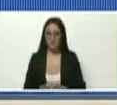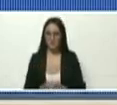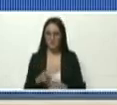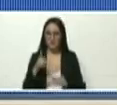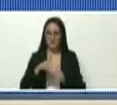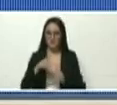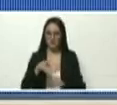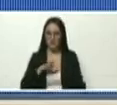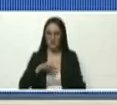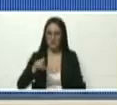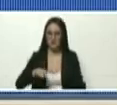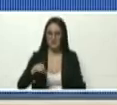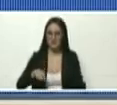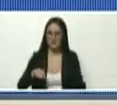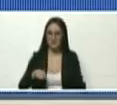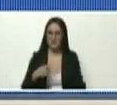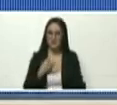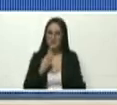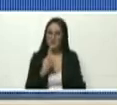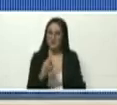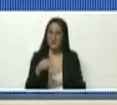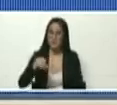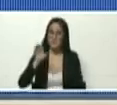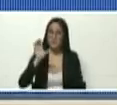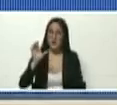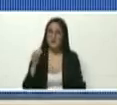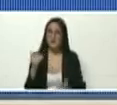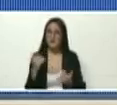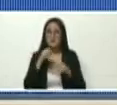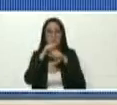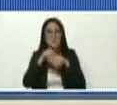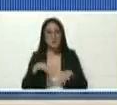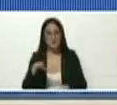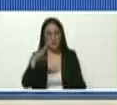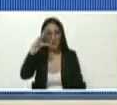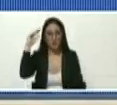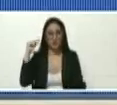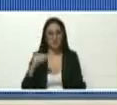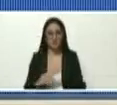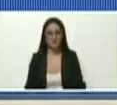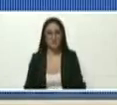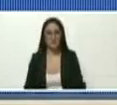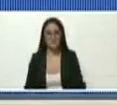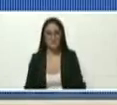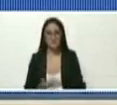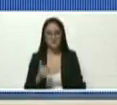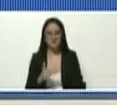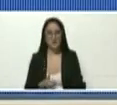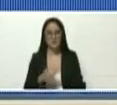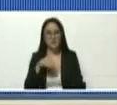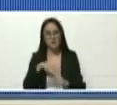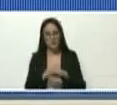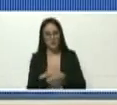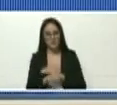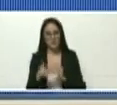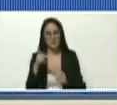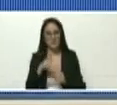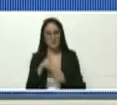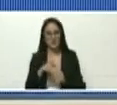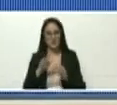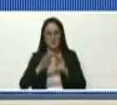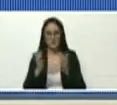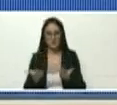que necesita. Y lo digo porque este país está bendito por Dios al tener las mayores reservas petroleras del